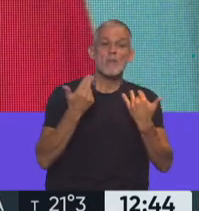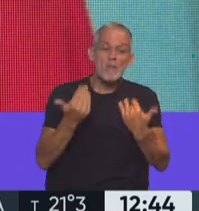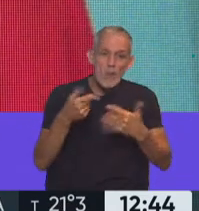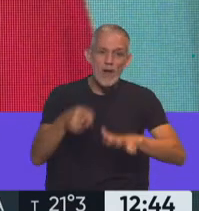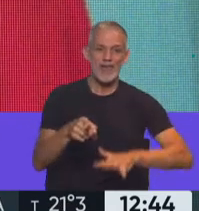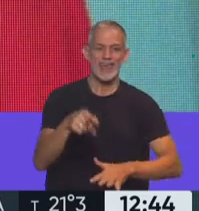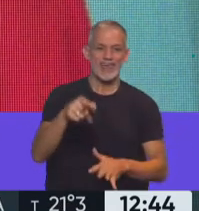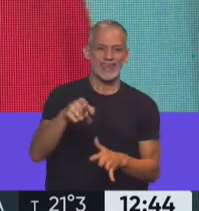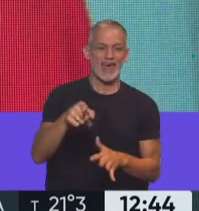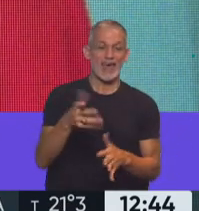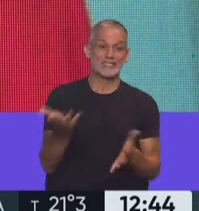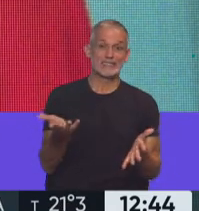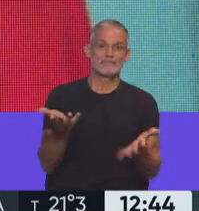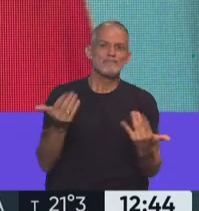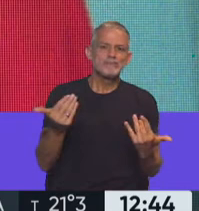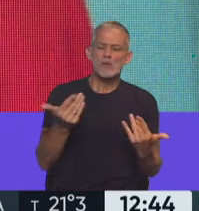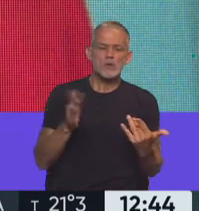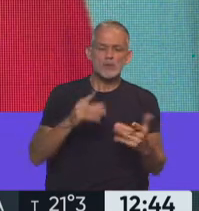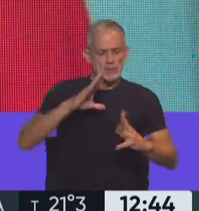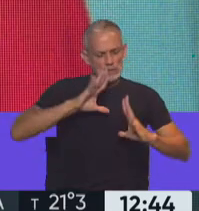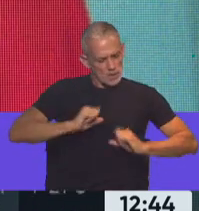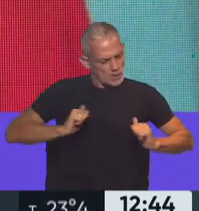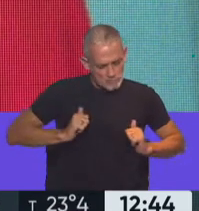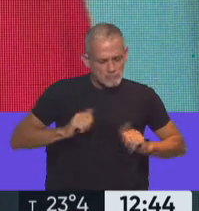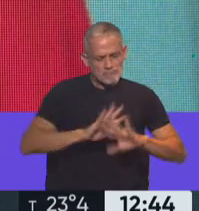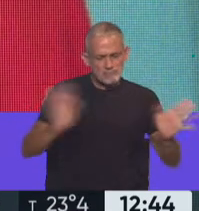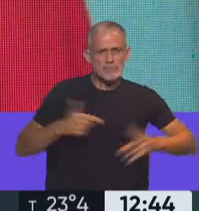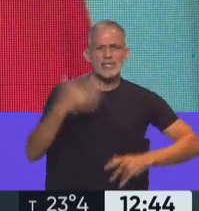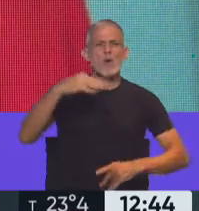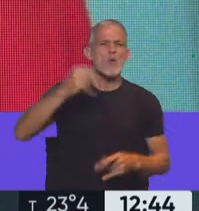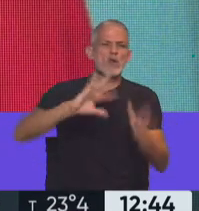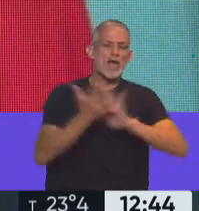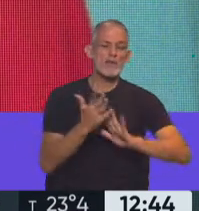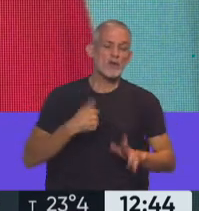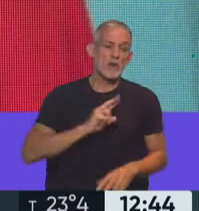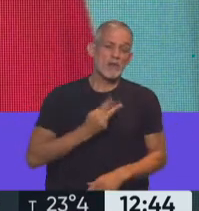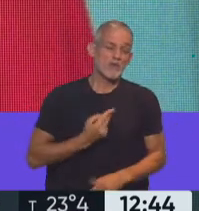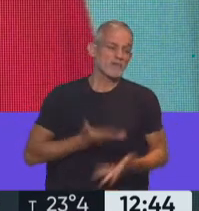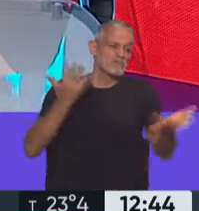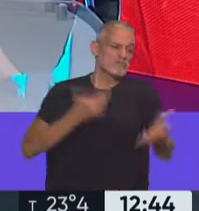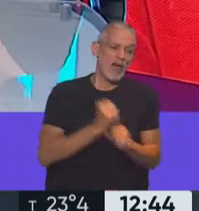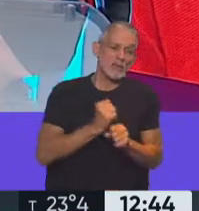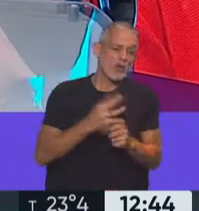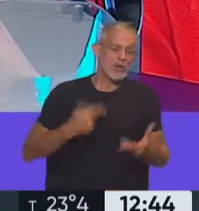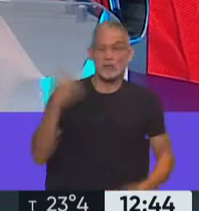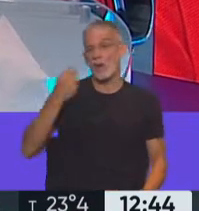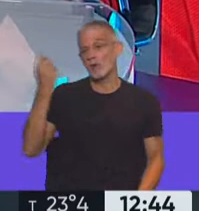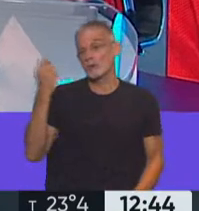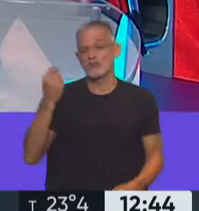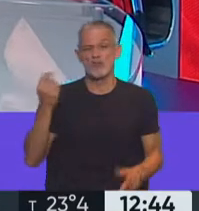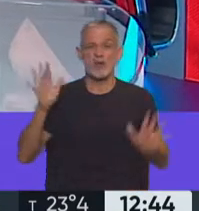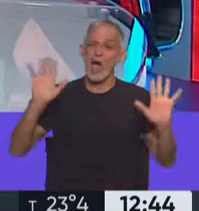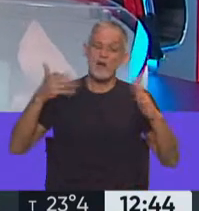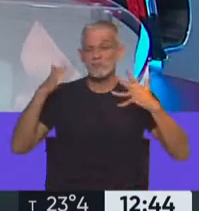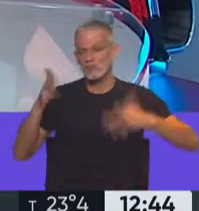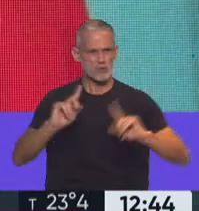persona que en definitiva no se resignaba a pensar que el único destino de una persona trans era la prostitución digamos